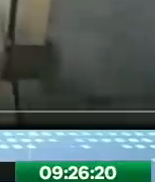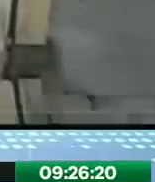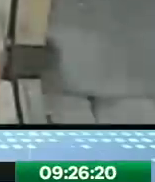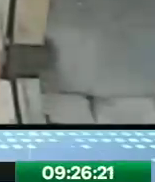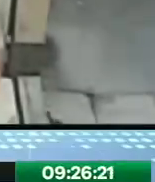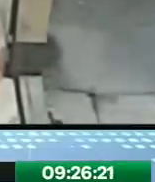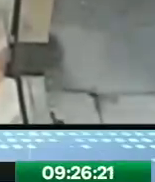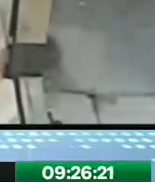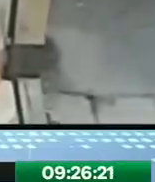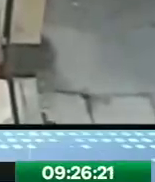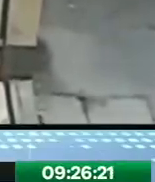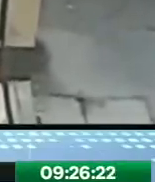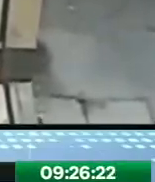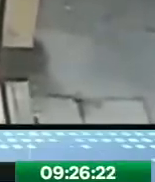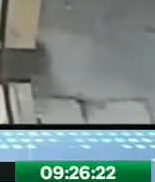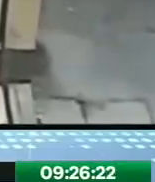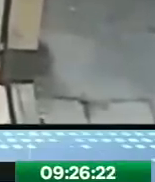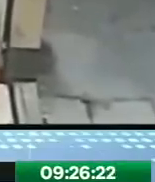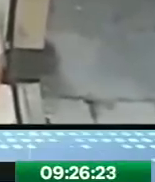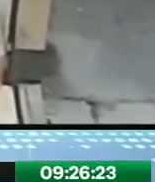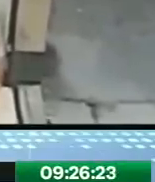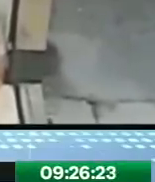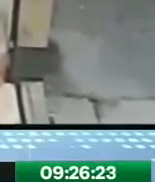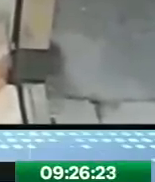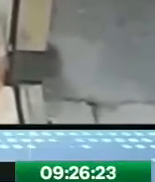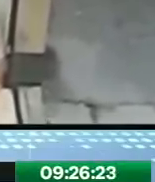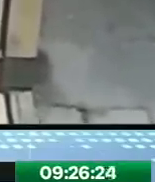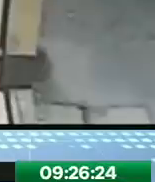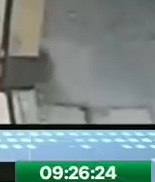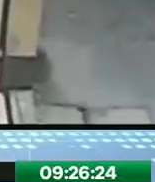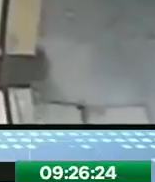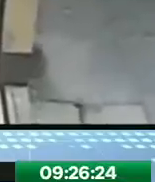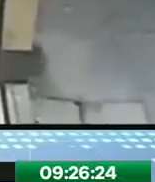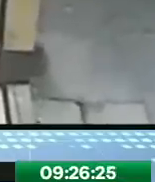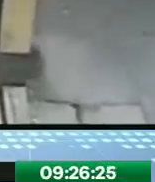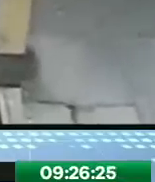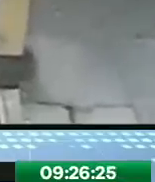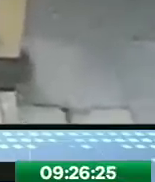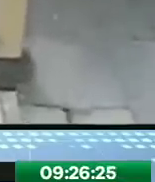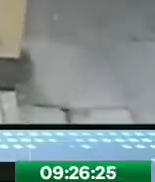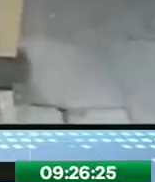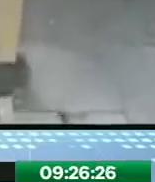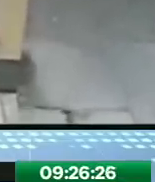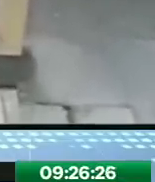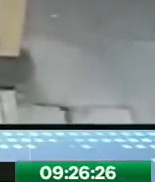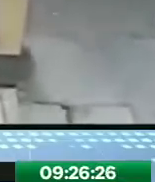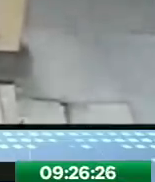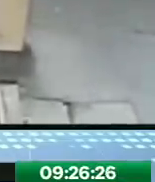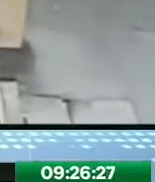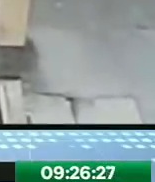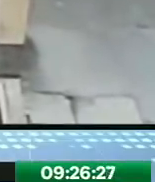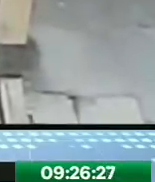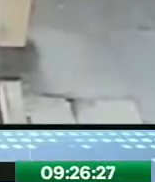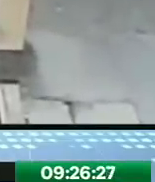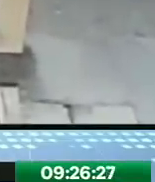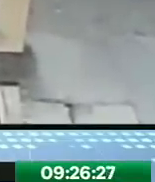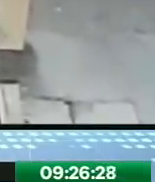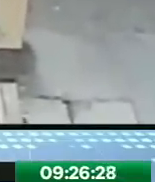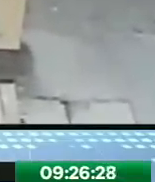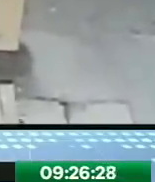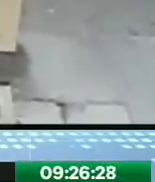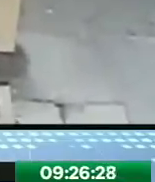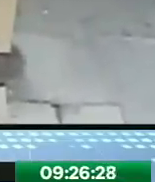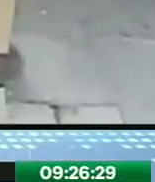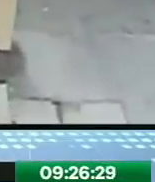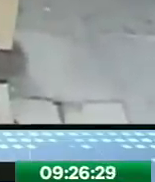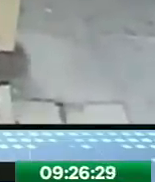denuncias. Caballero, buenos días. Bueno. Me dicen usted que también le han intentado robar o le robaron a un vecino. Sí, buenos